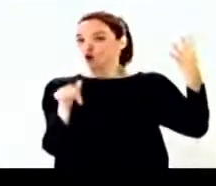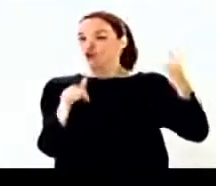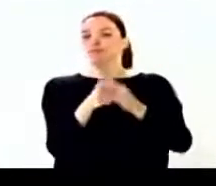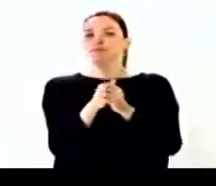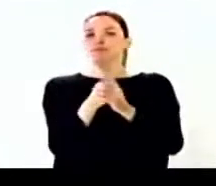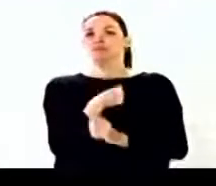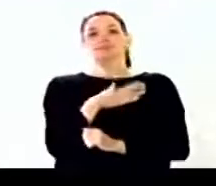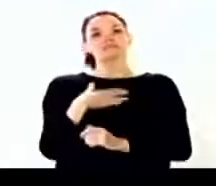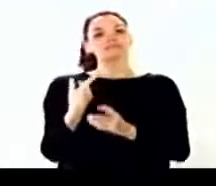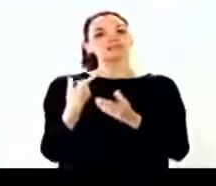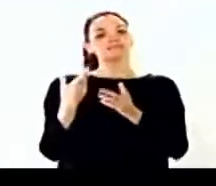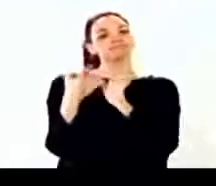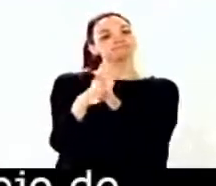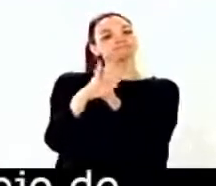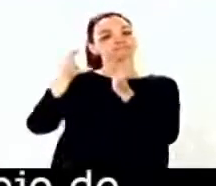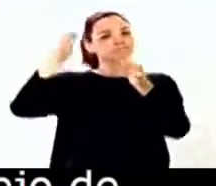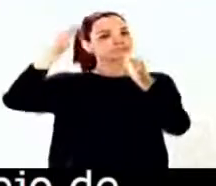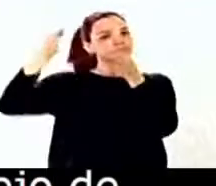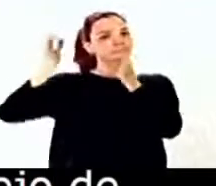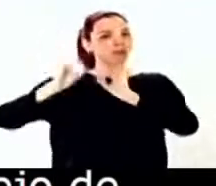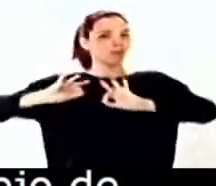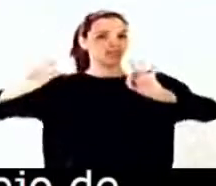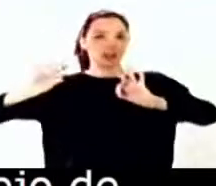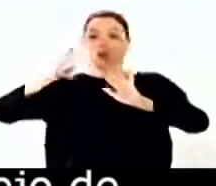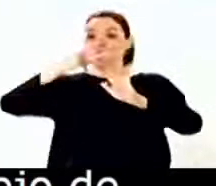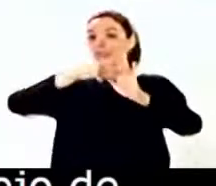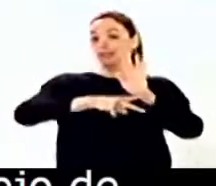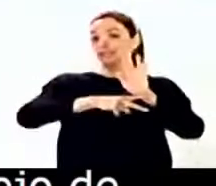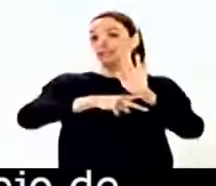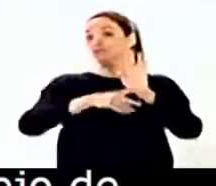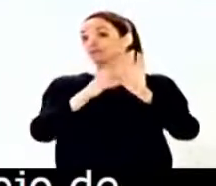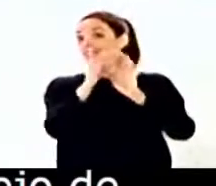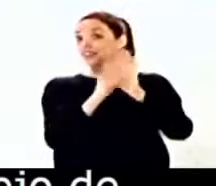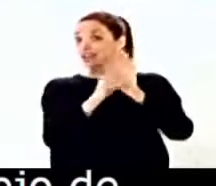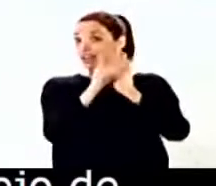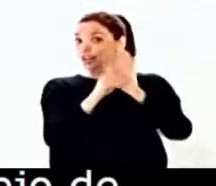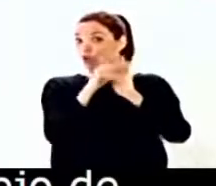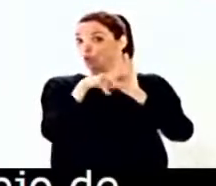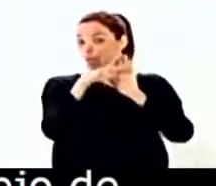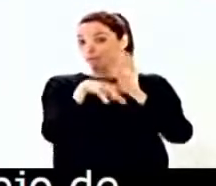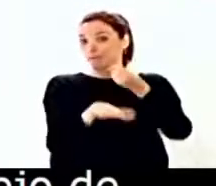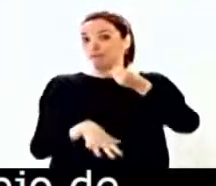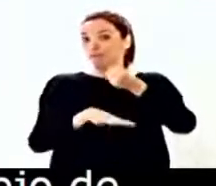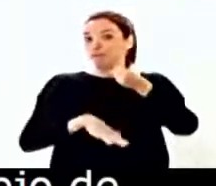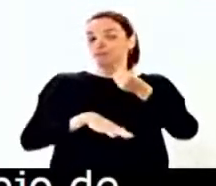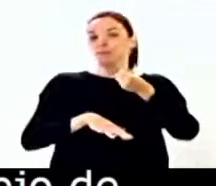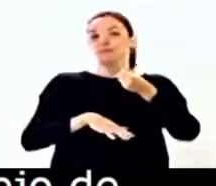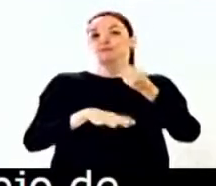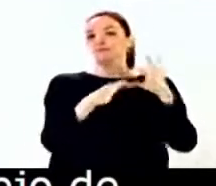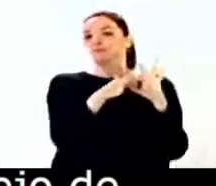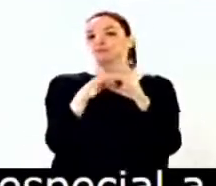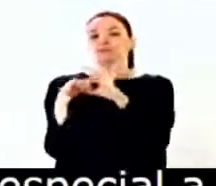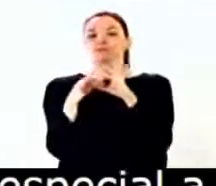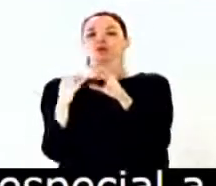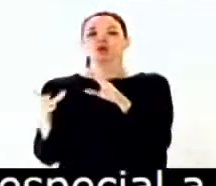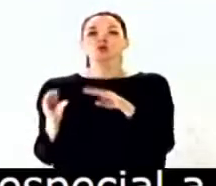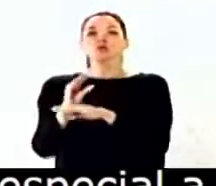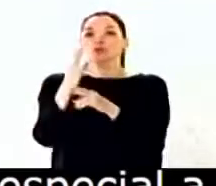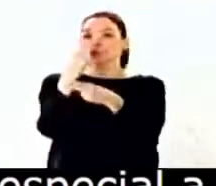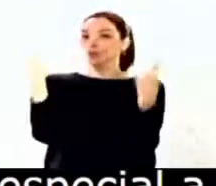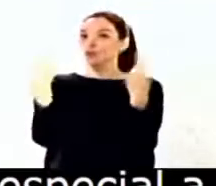queríamos hacer mención especial a las bases reguladoras, al decreto por el que se establecen las bases reguladoras de las subvenciones